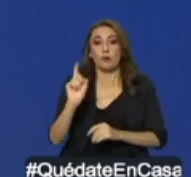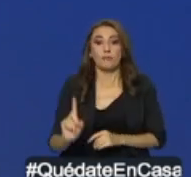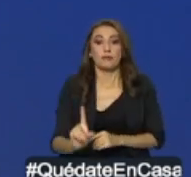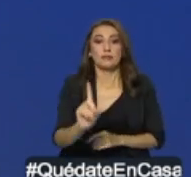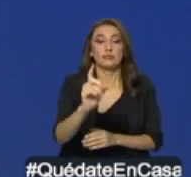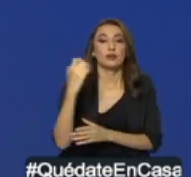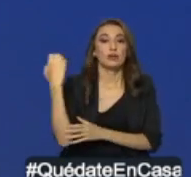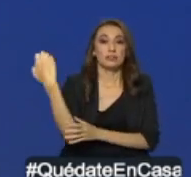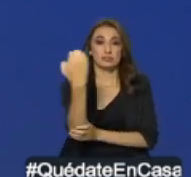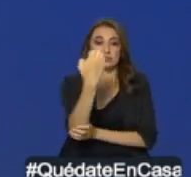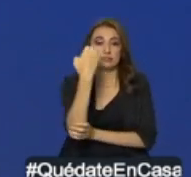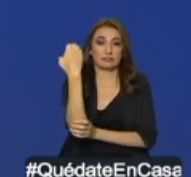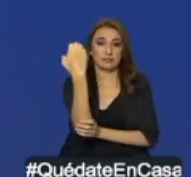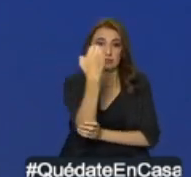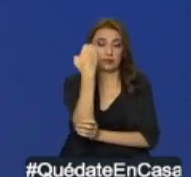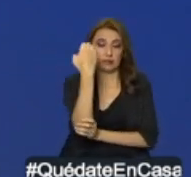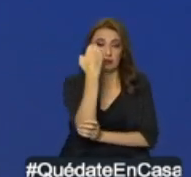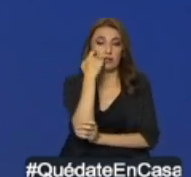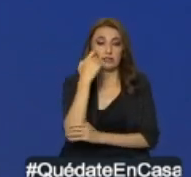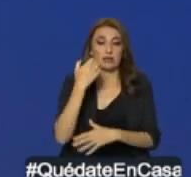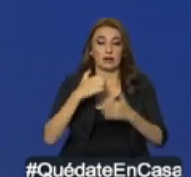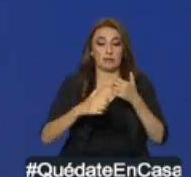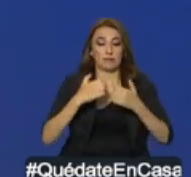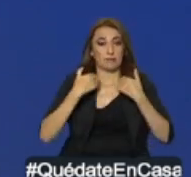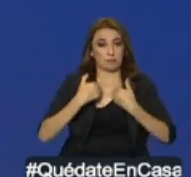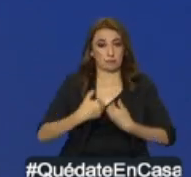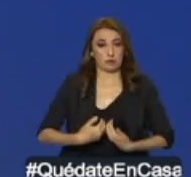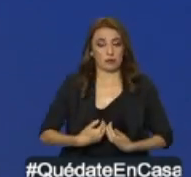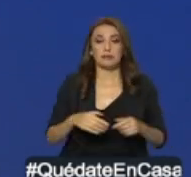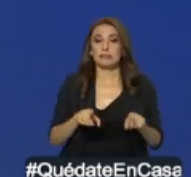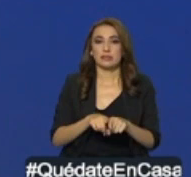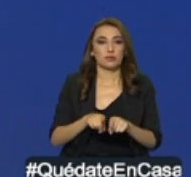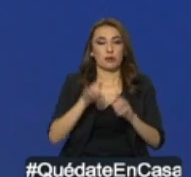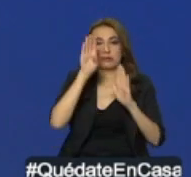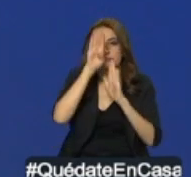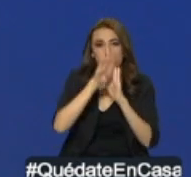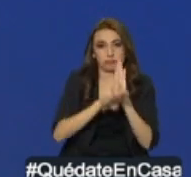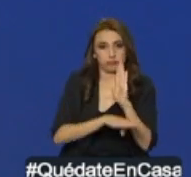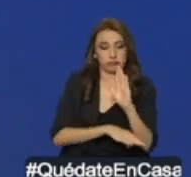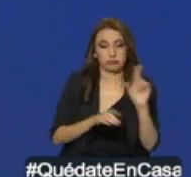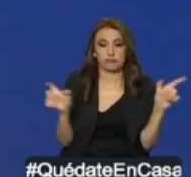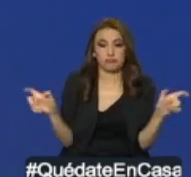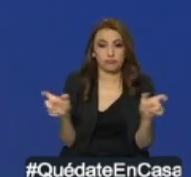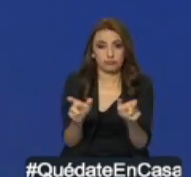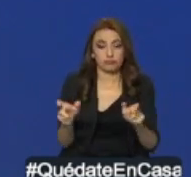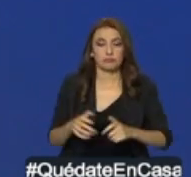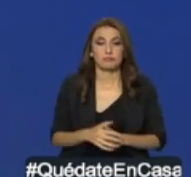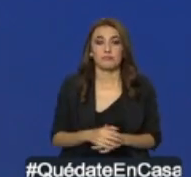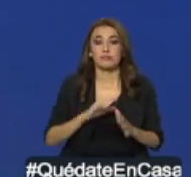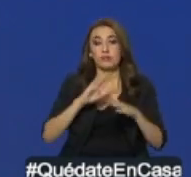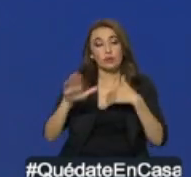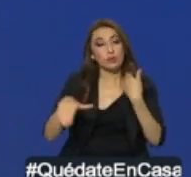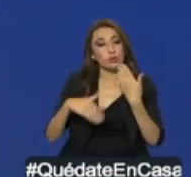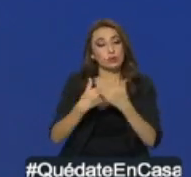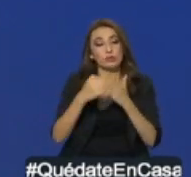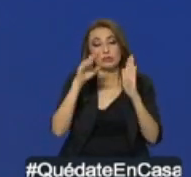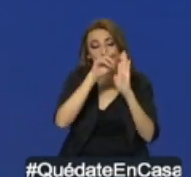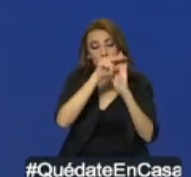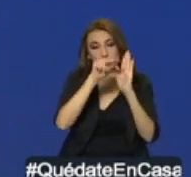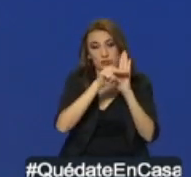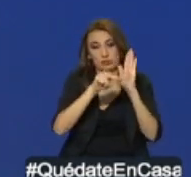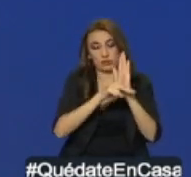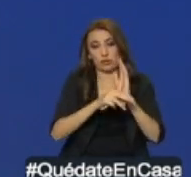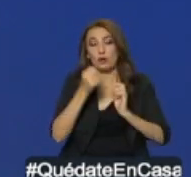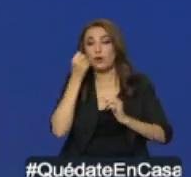emergencia con esta afección respiratoria aguda también ha disminuido con todos estos indicadores puedo